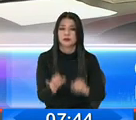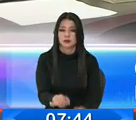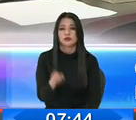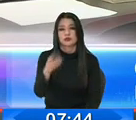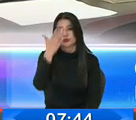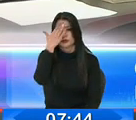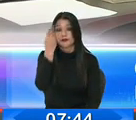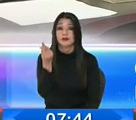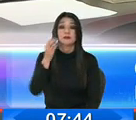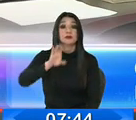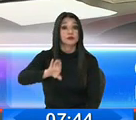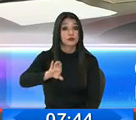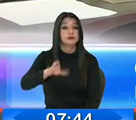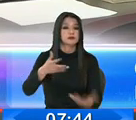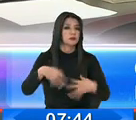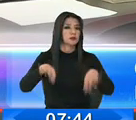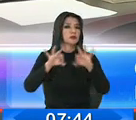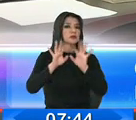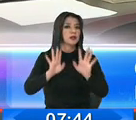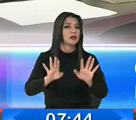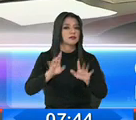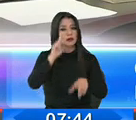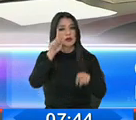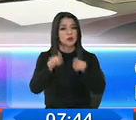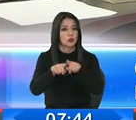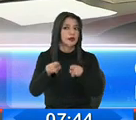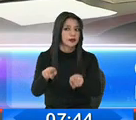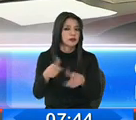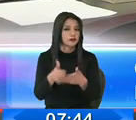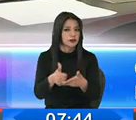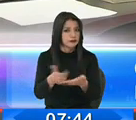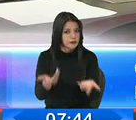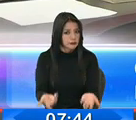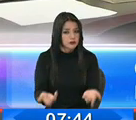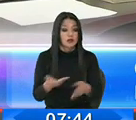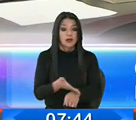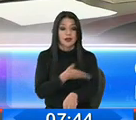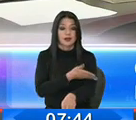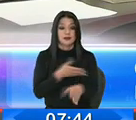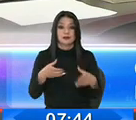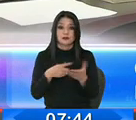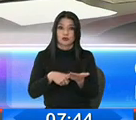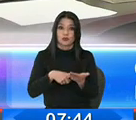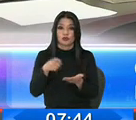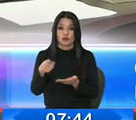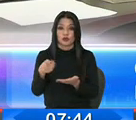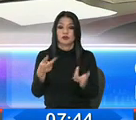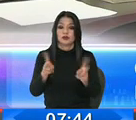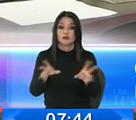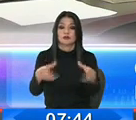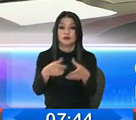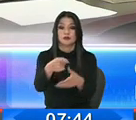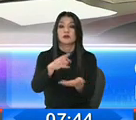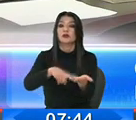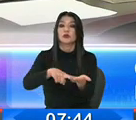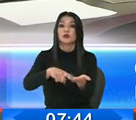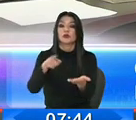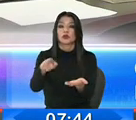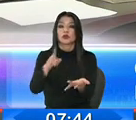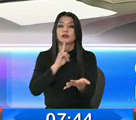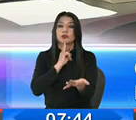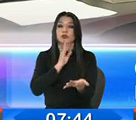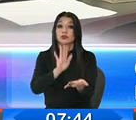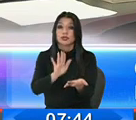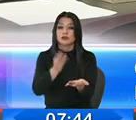el tema de inversiones también es un componente fuerte de estos acuerdos. Inclusive en las reuniones que hemos tenido allá en Washington, hemos tenido oportunidad de reunirnos con fondos de